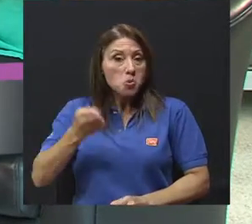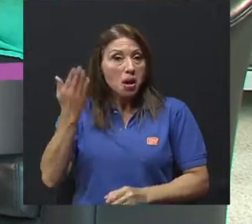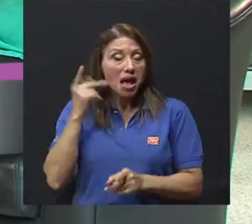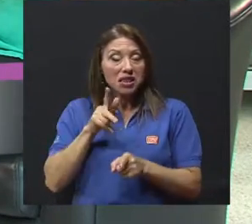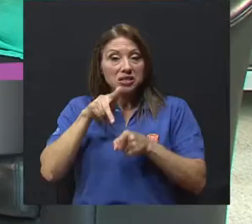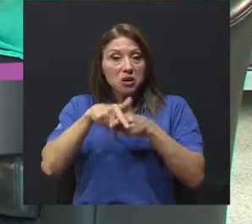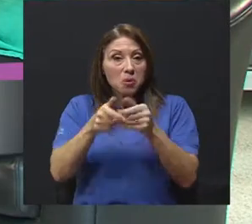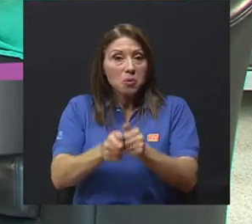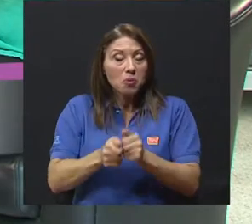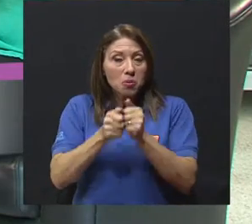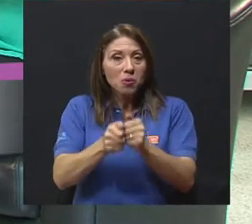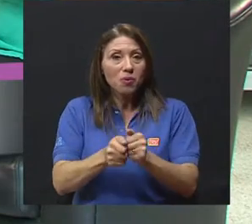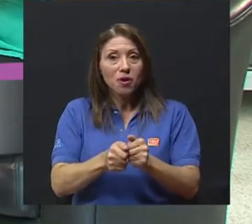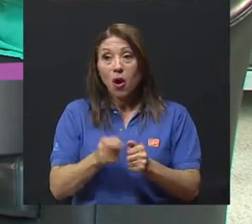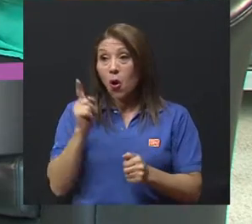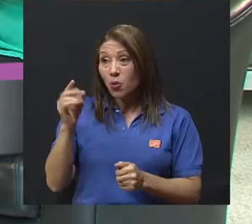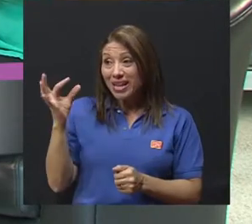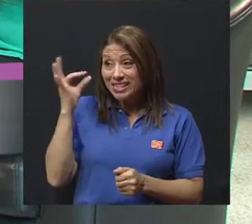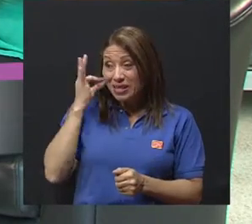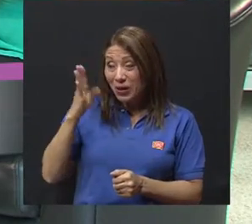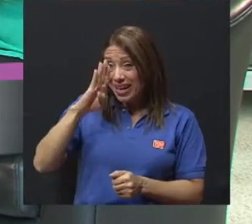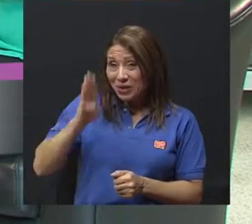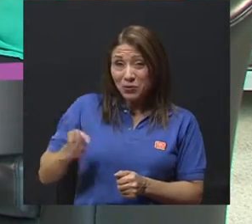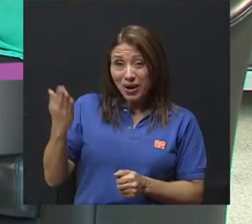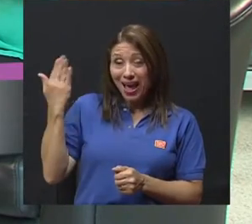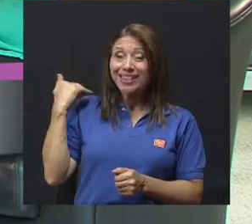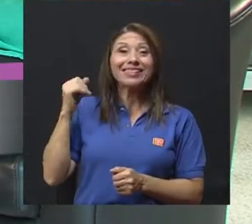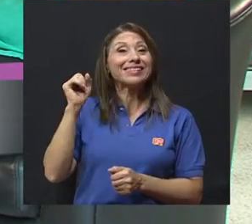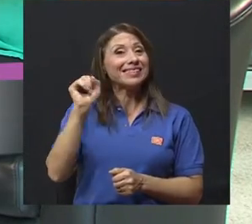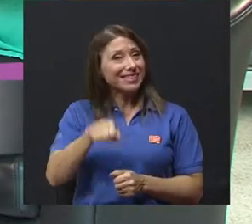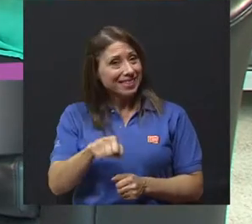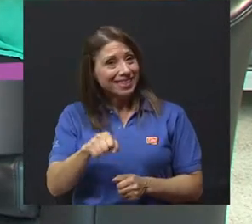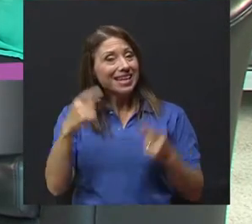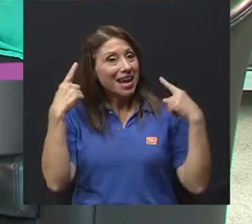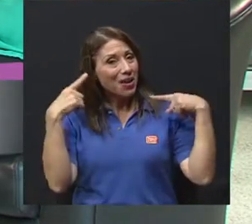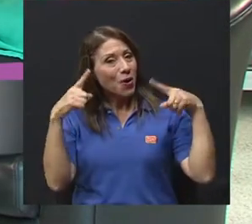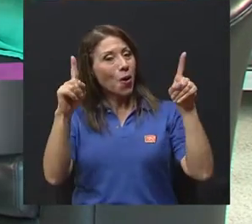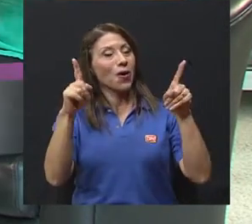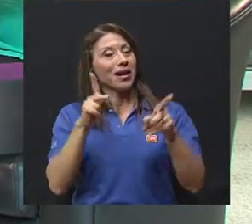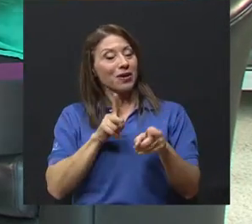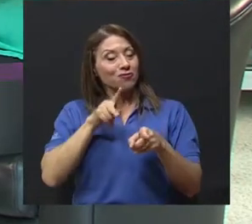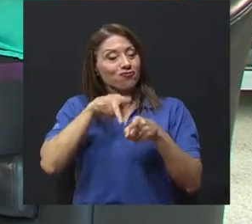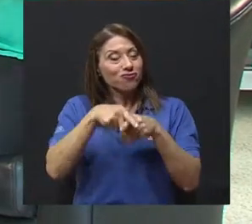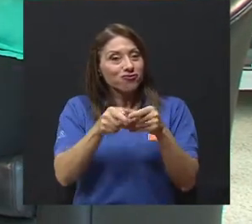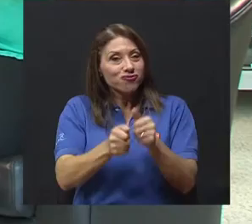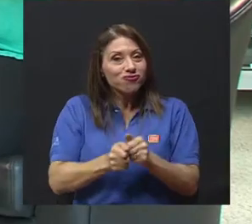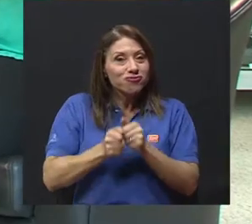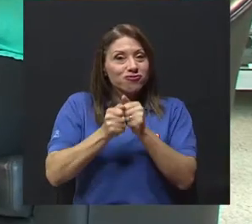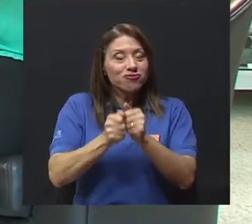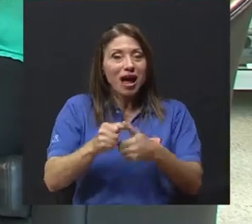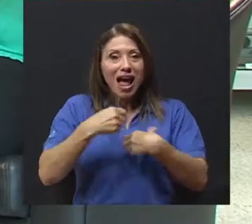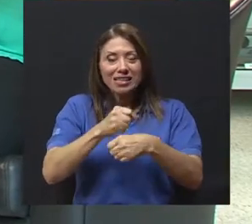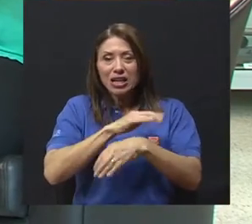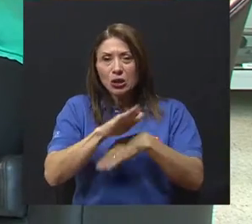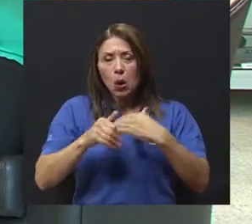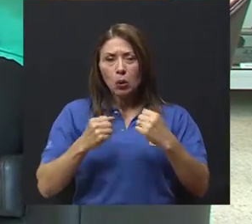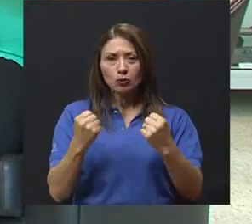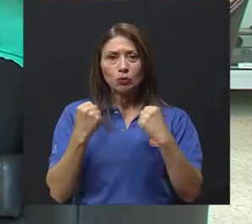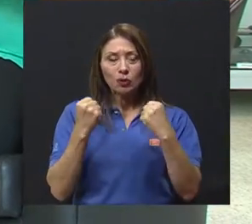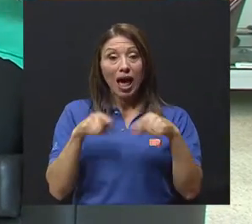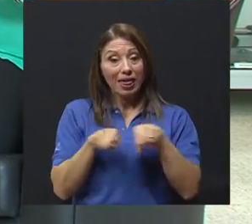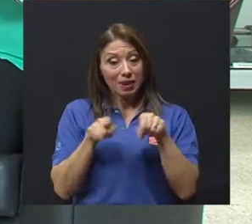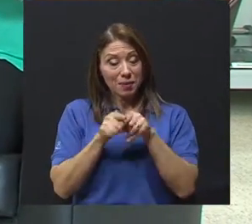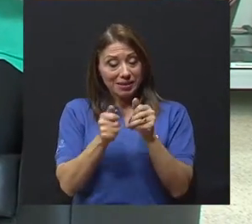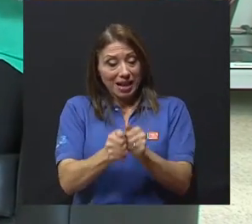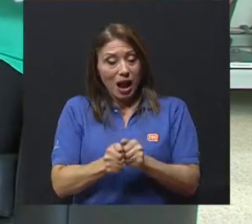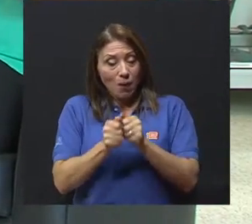no cancelará tus comentarios y entonces que logre montarse que logra hacer los ejercicios que logre toda esta parte además lo que